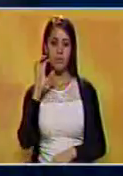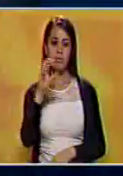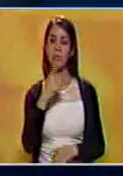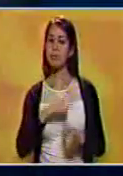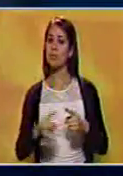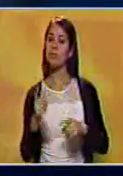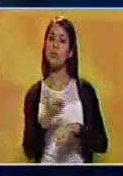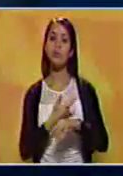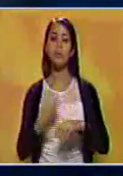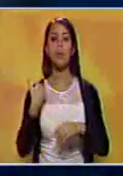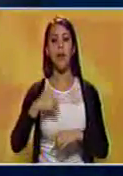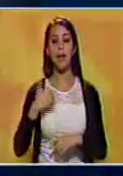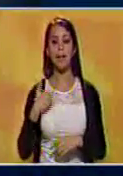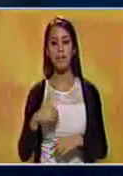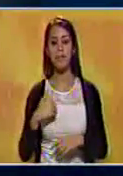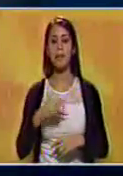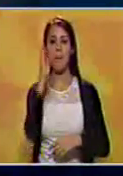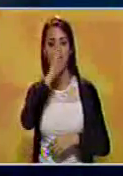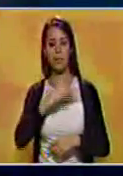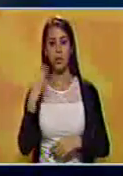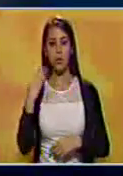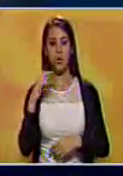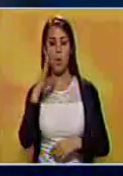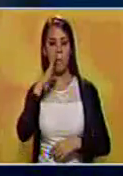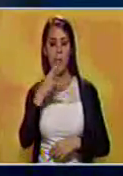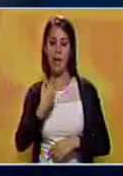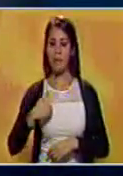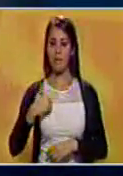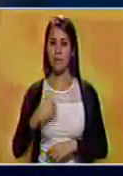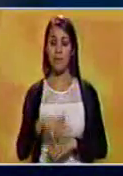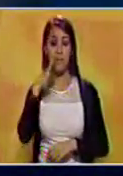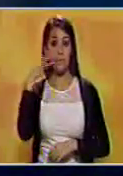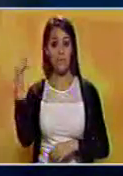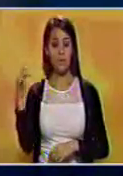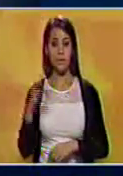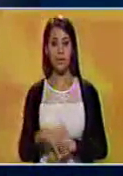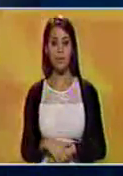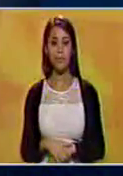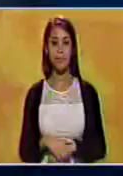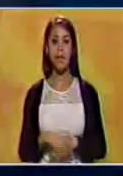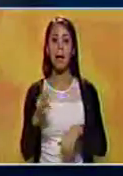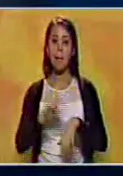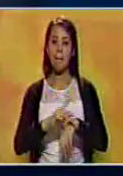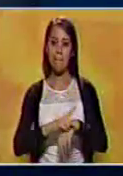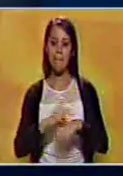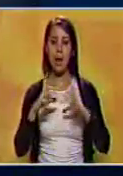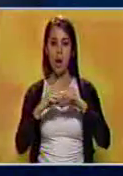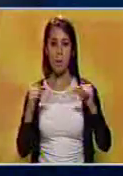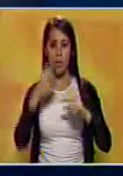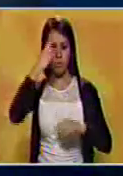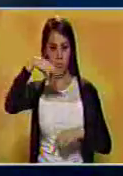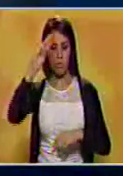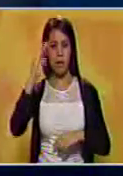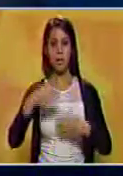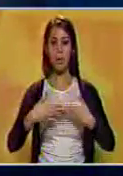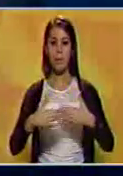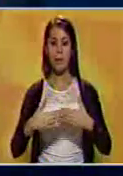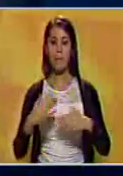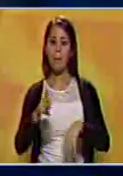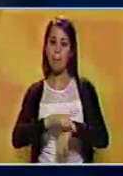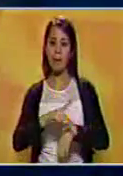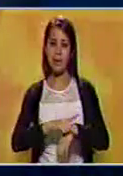los gobiernos de argentina brasil canadá colombia francia-alemania guatemala italia japón méxico panamá paraguay